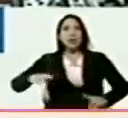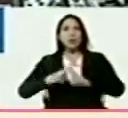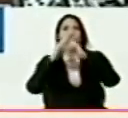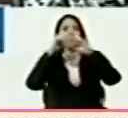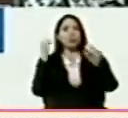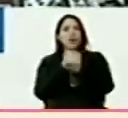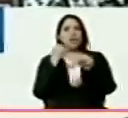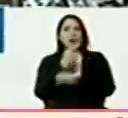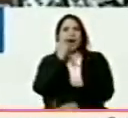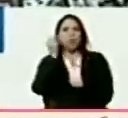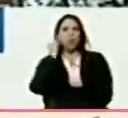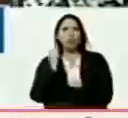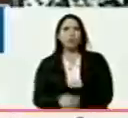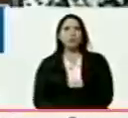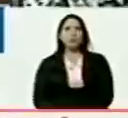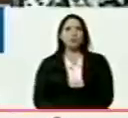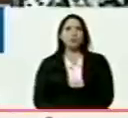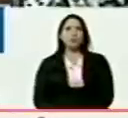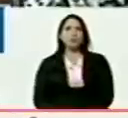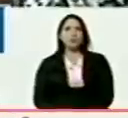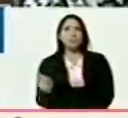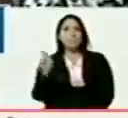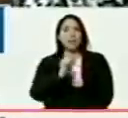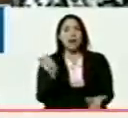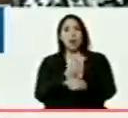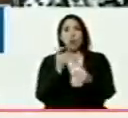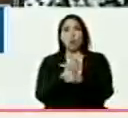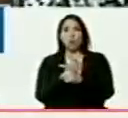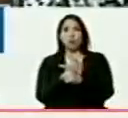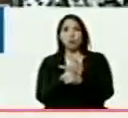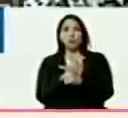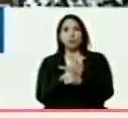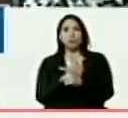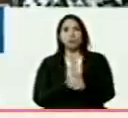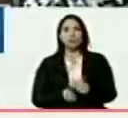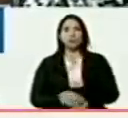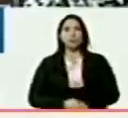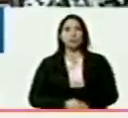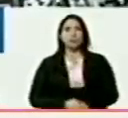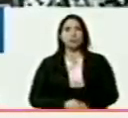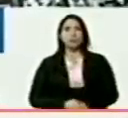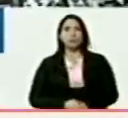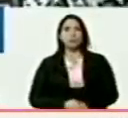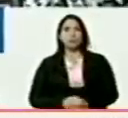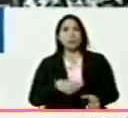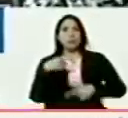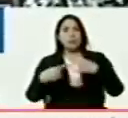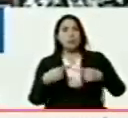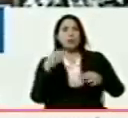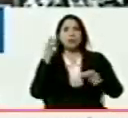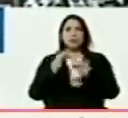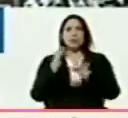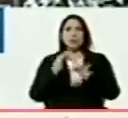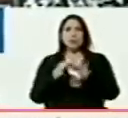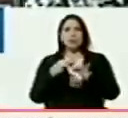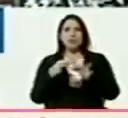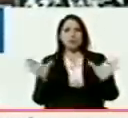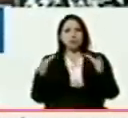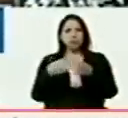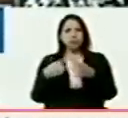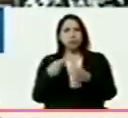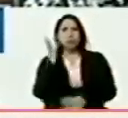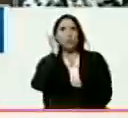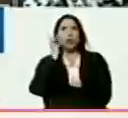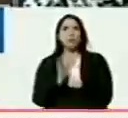trabajadores y trabajadoras en el mes de agosto, ¿verdad? Agosto. Y luego en septiembre se reunieron las mujeres.